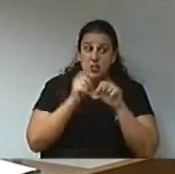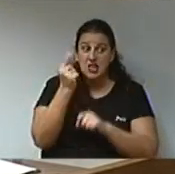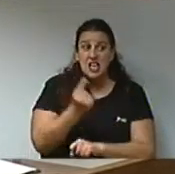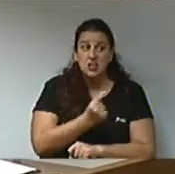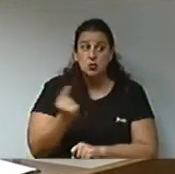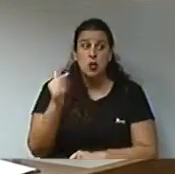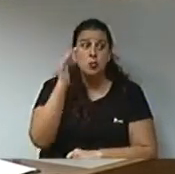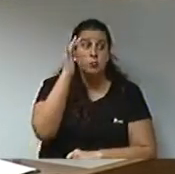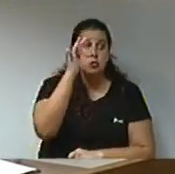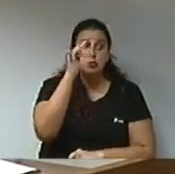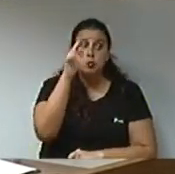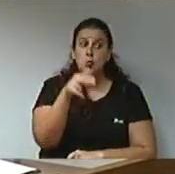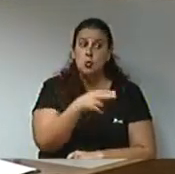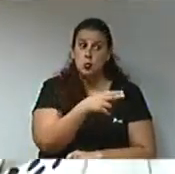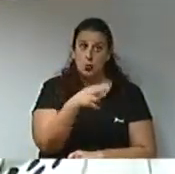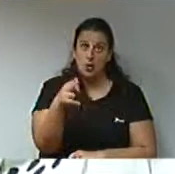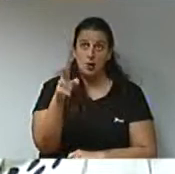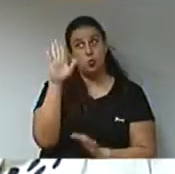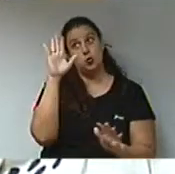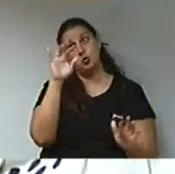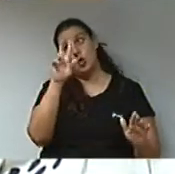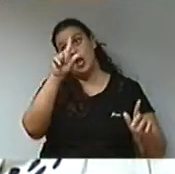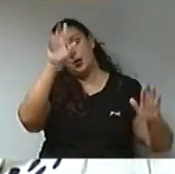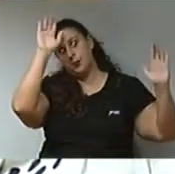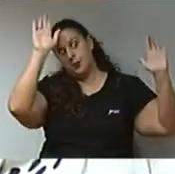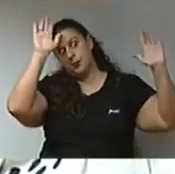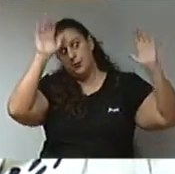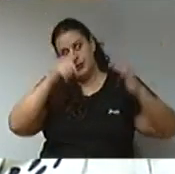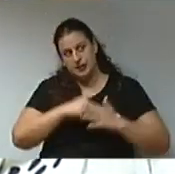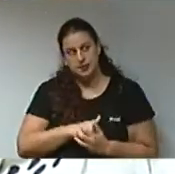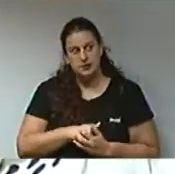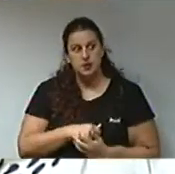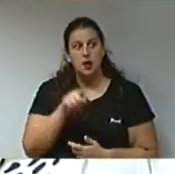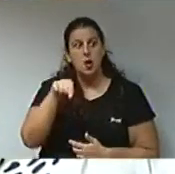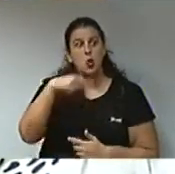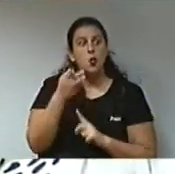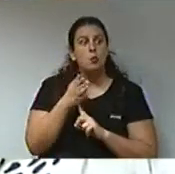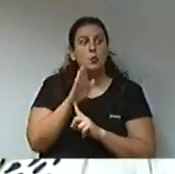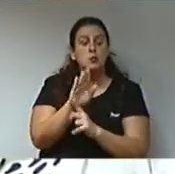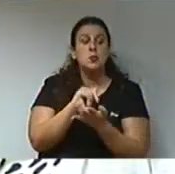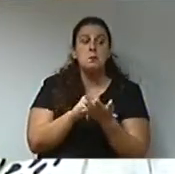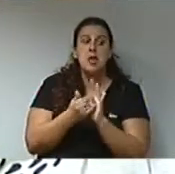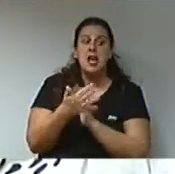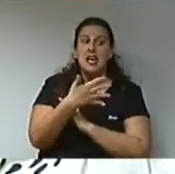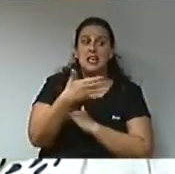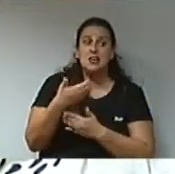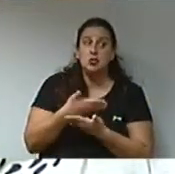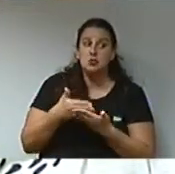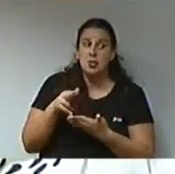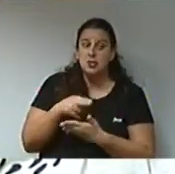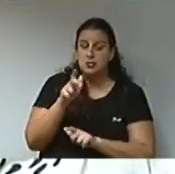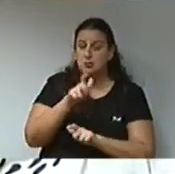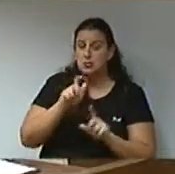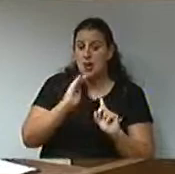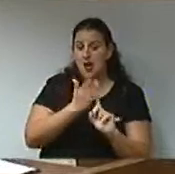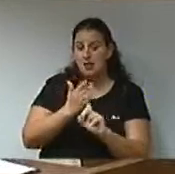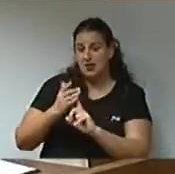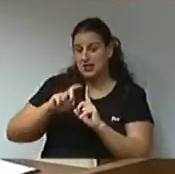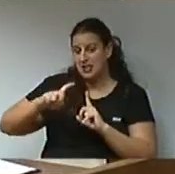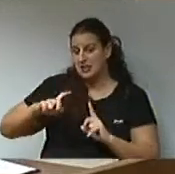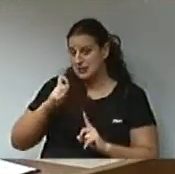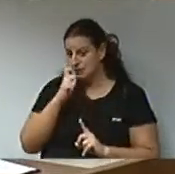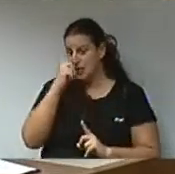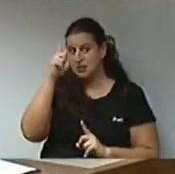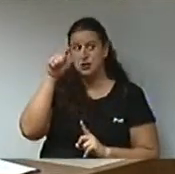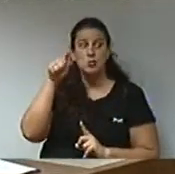positiu». Un visionario, el señor Soler, un visionario. Luego le propusimos un plan de 500 millones de euros para los más afectados por la crisis energética y usted